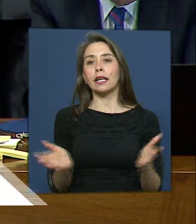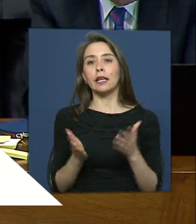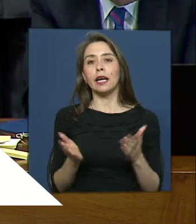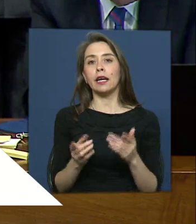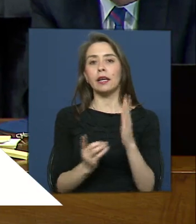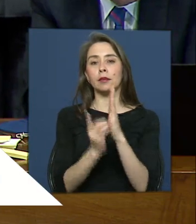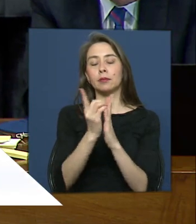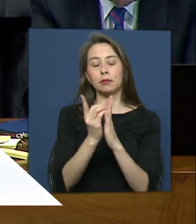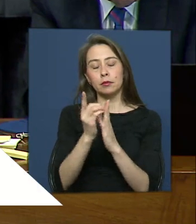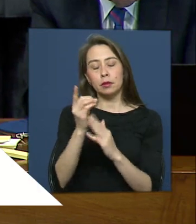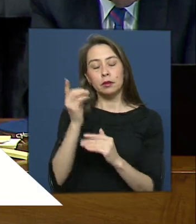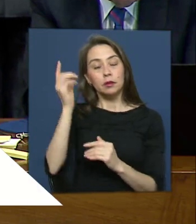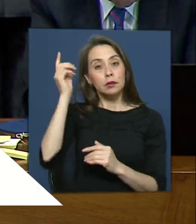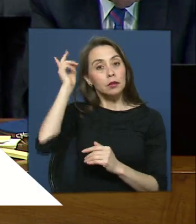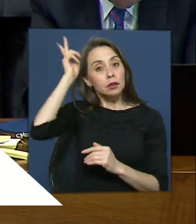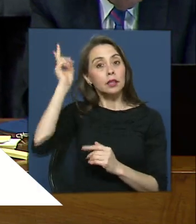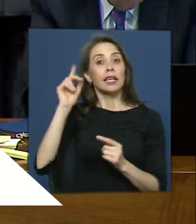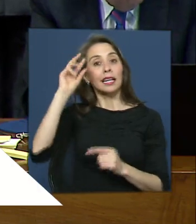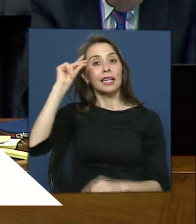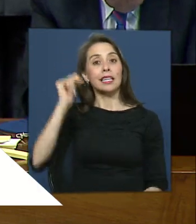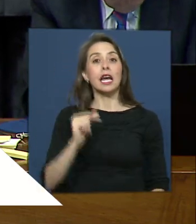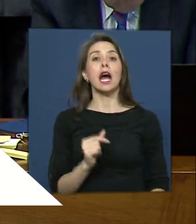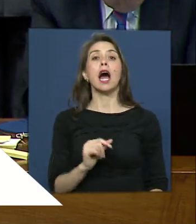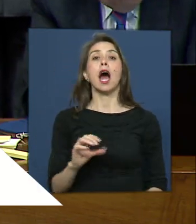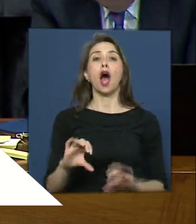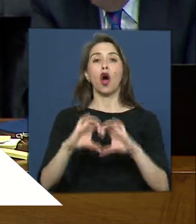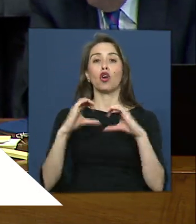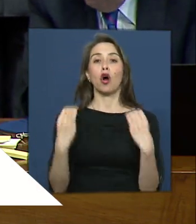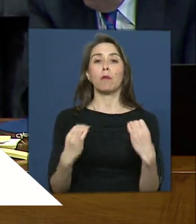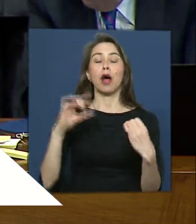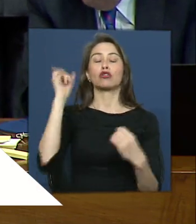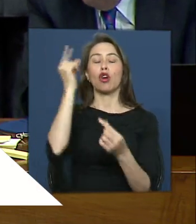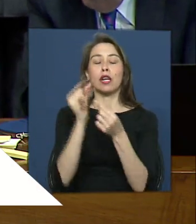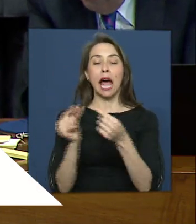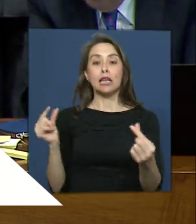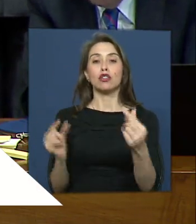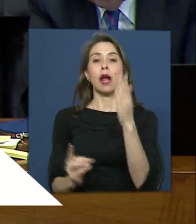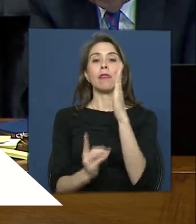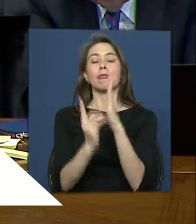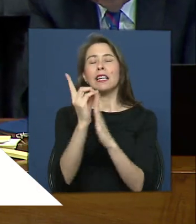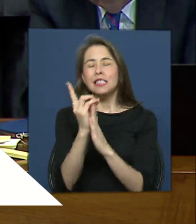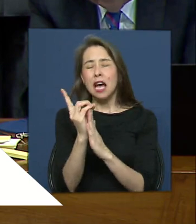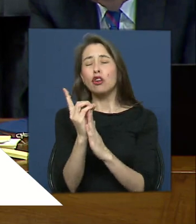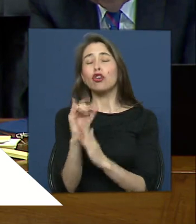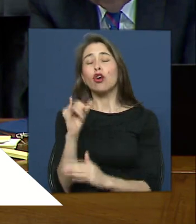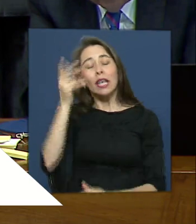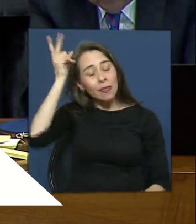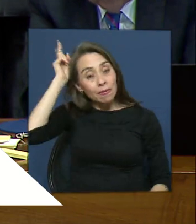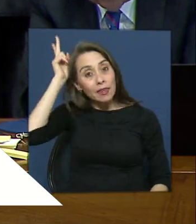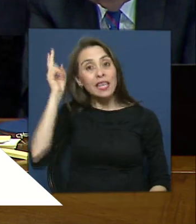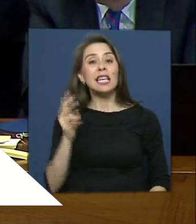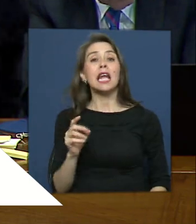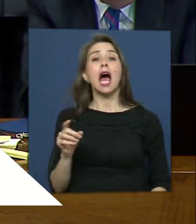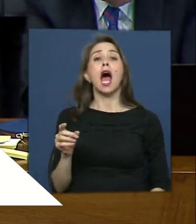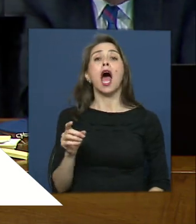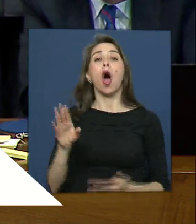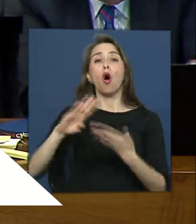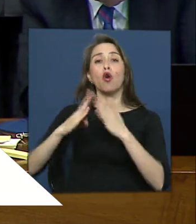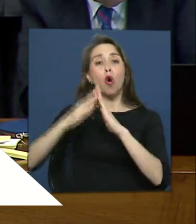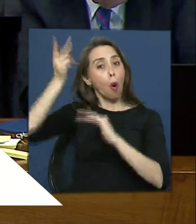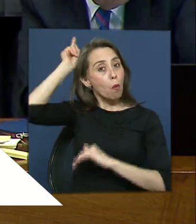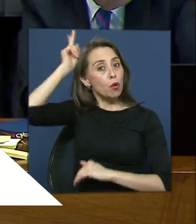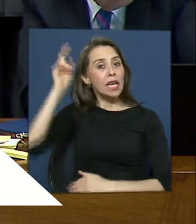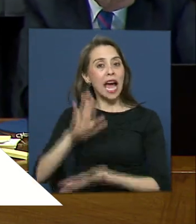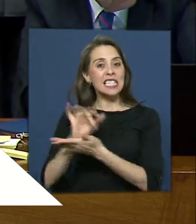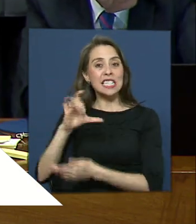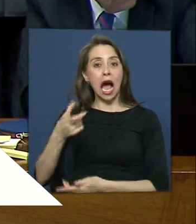los indígenas y crea la Corporación Nacional de Desarrollo Indígena para reconocer al pueblo chango como etnia indígena de Chile. Hago